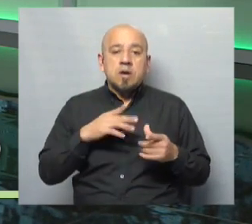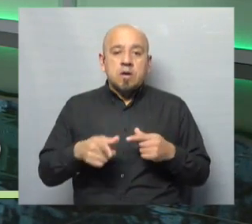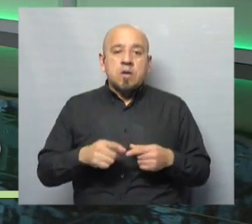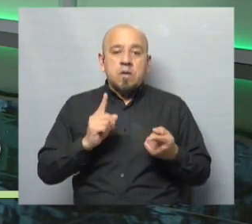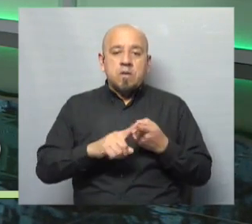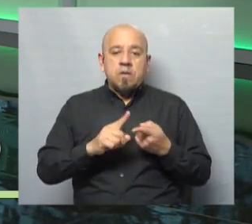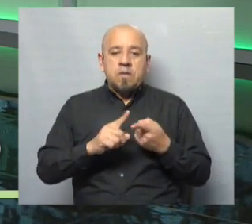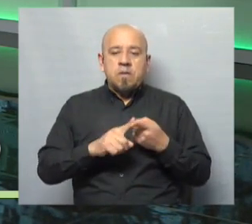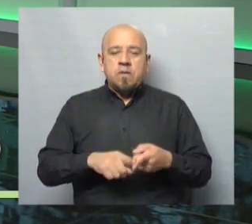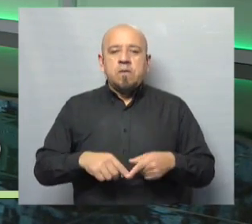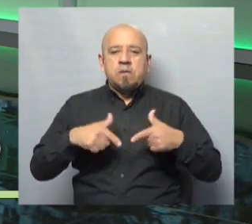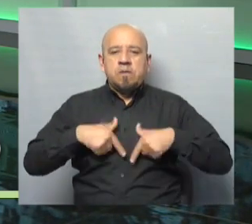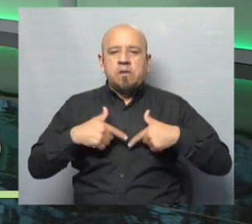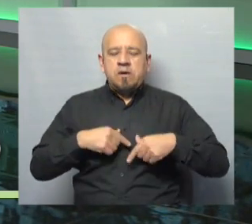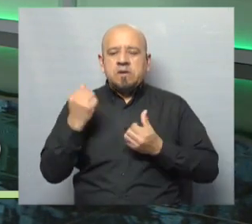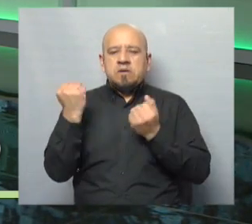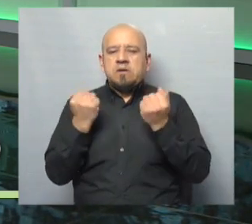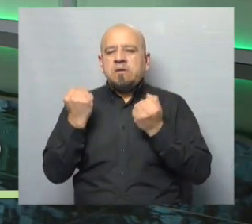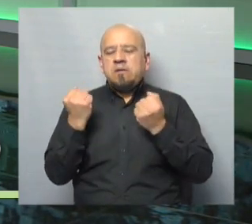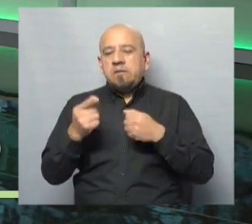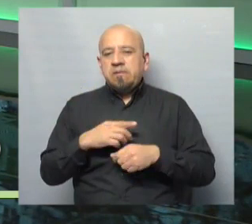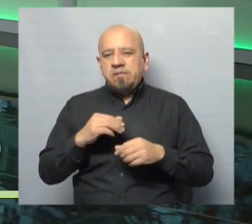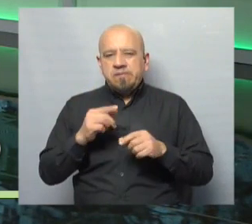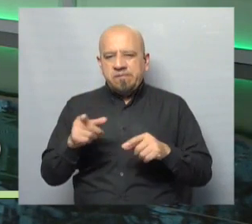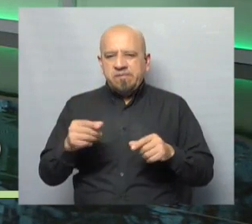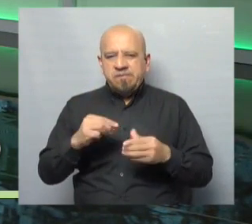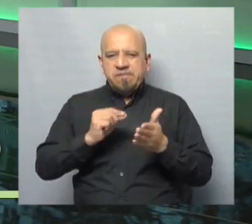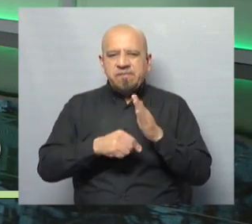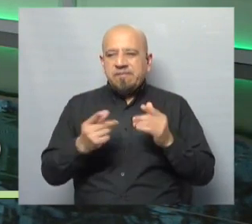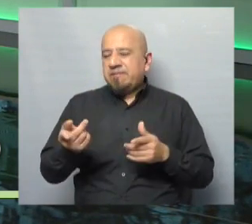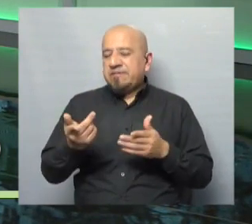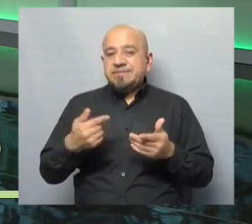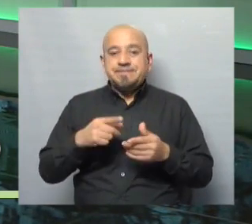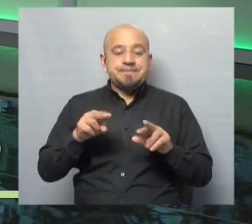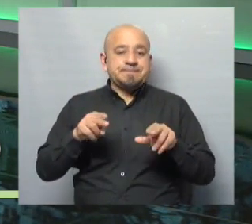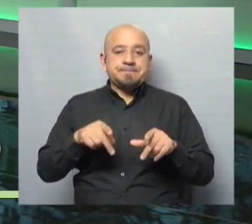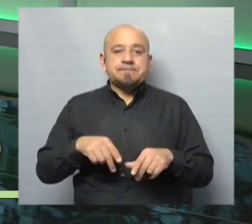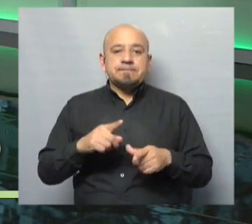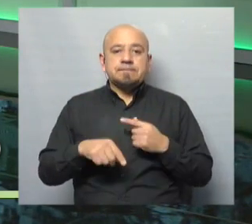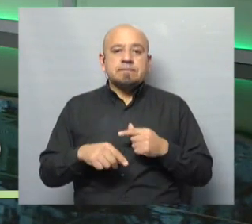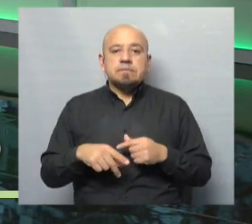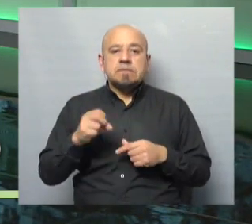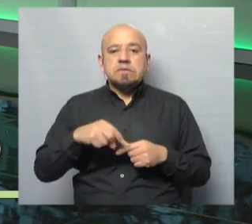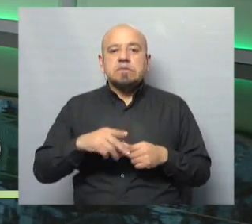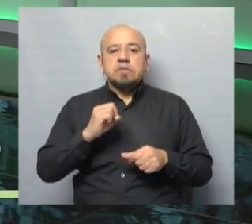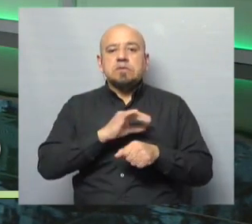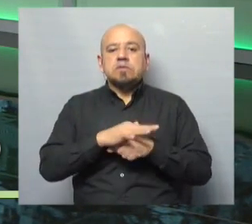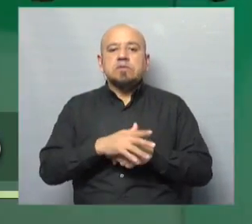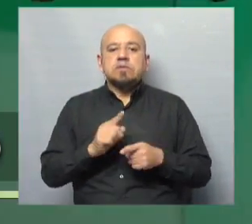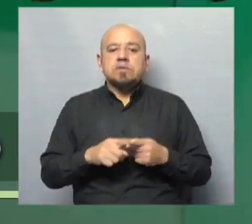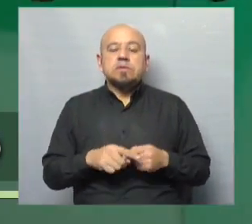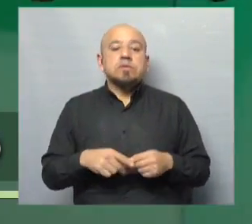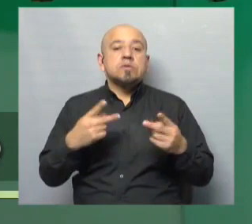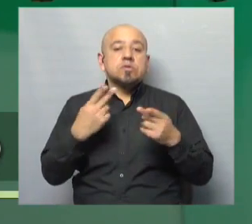con el ministerio economía y finanzas para que estos contratos sean los mismos que se tienen en este momento por el blanco bit que el cese de estos